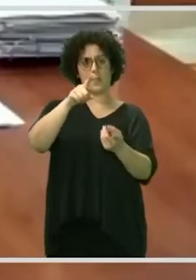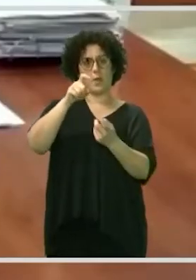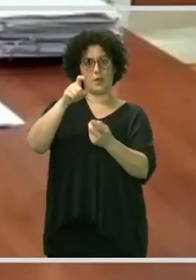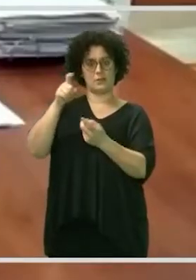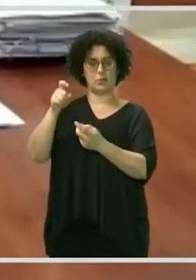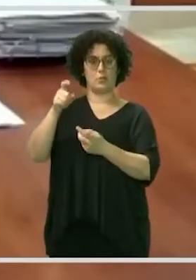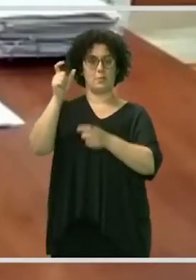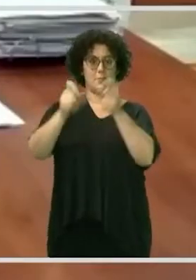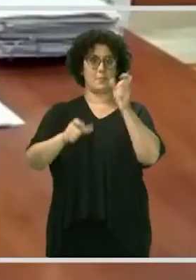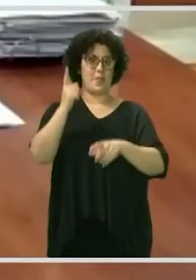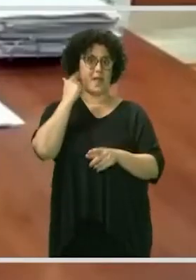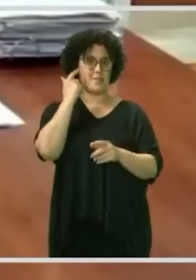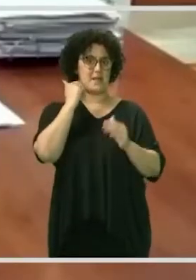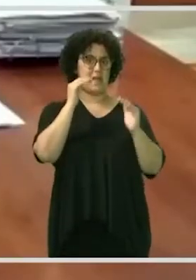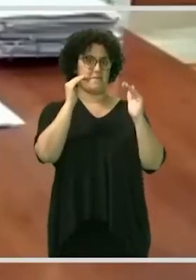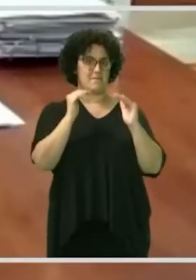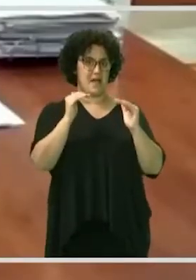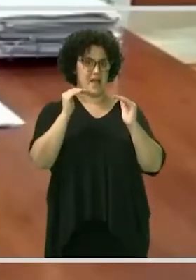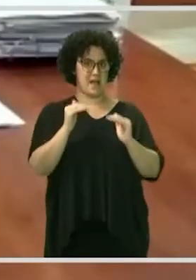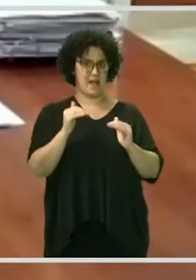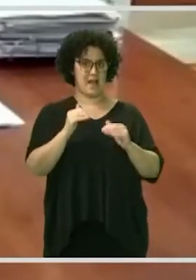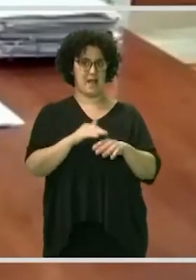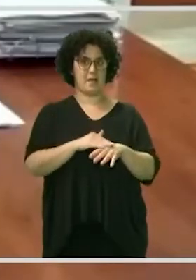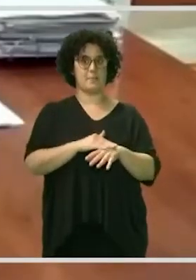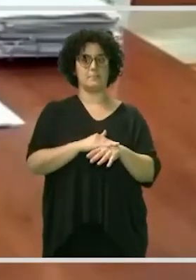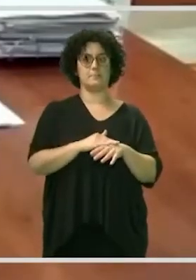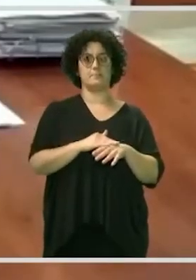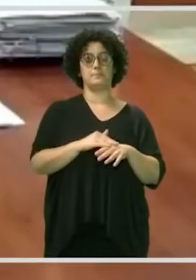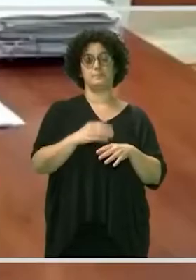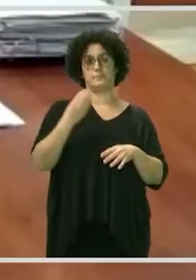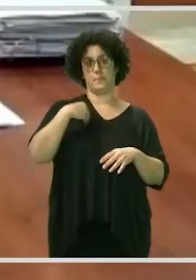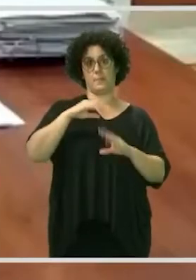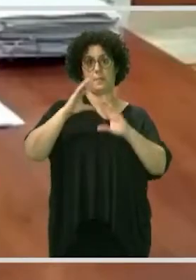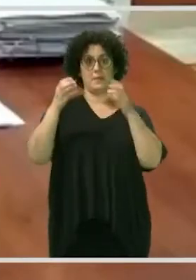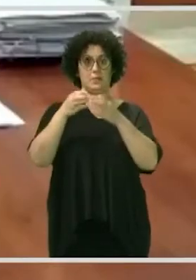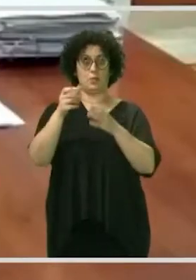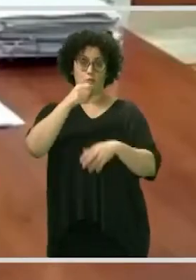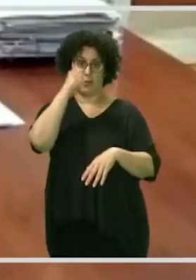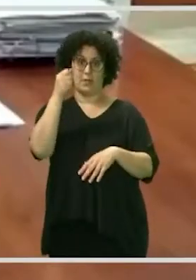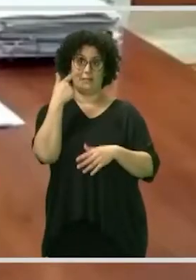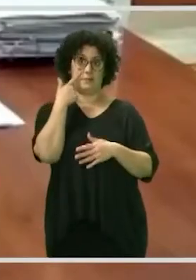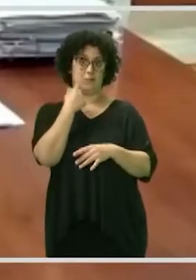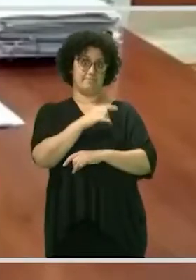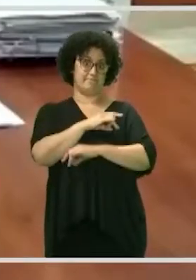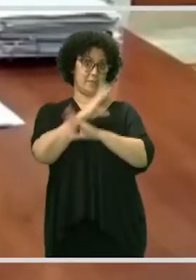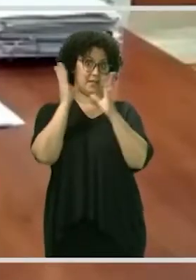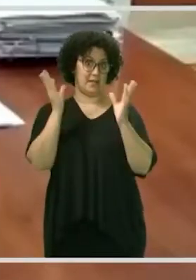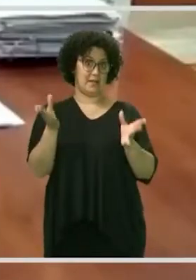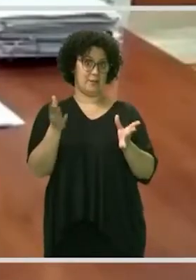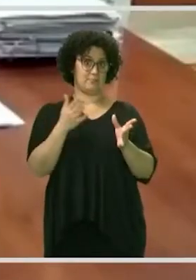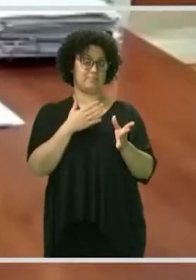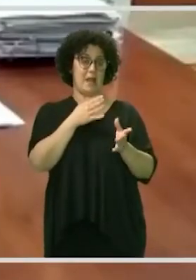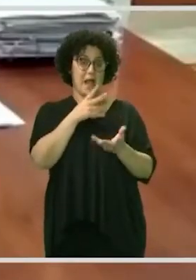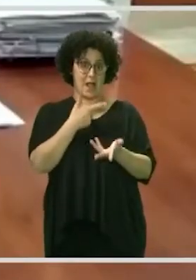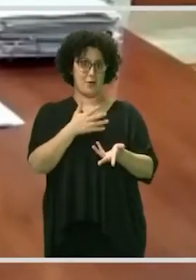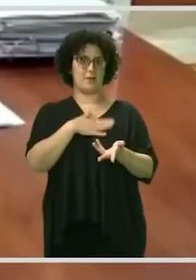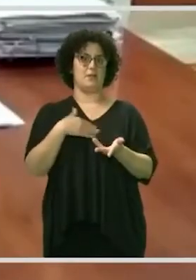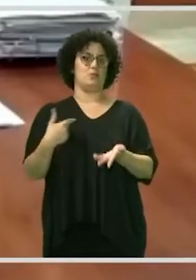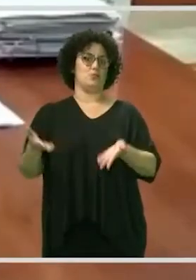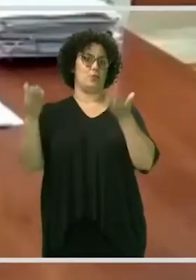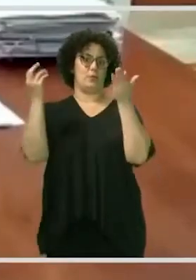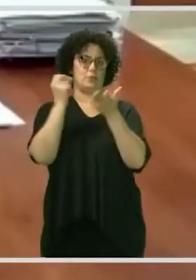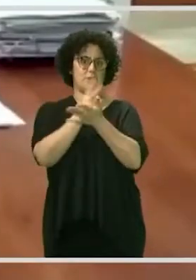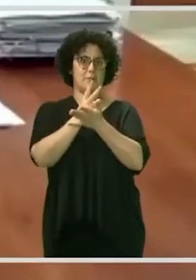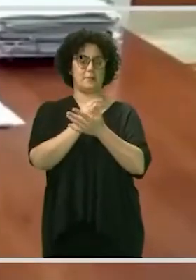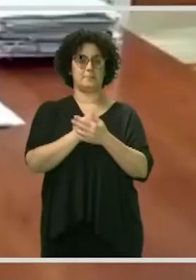los almerienses año tras año, cosa que el Partido Socialista, a la vista está, que lo que quiere hacer ahora es volver a subirlo. Lo